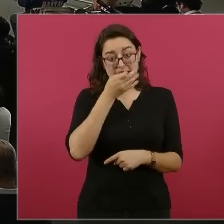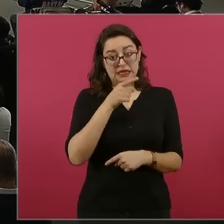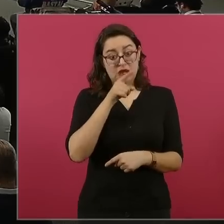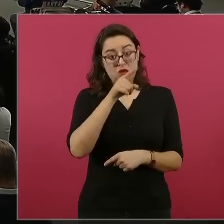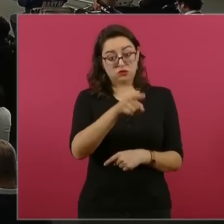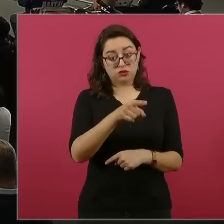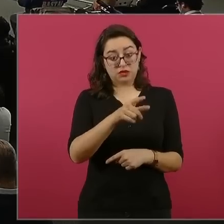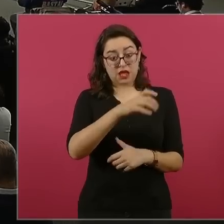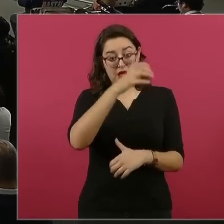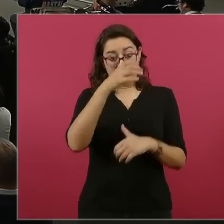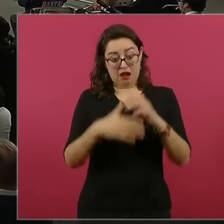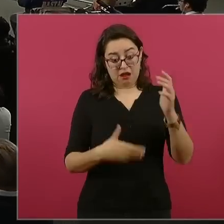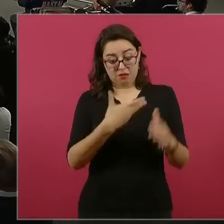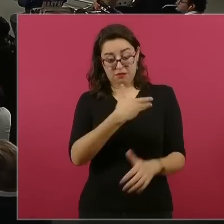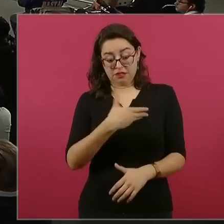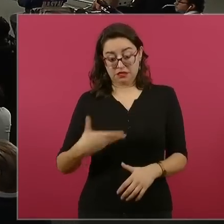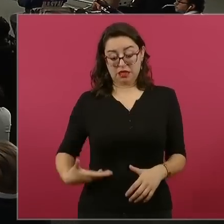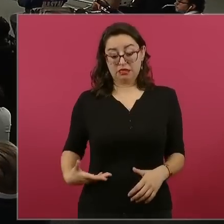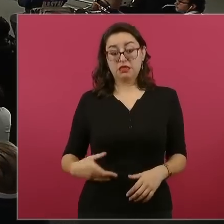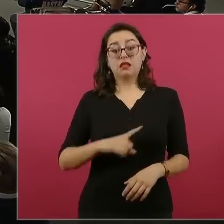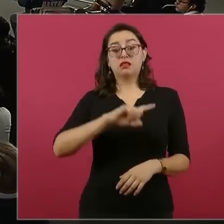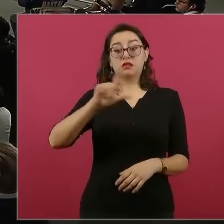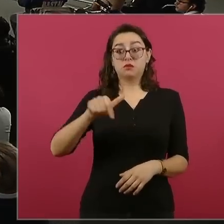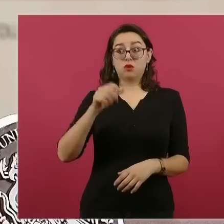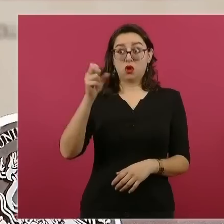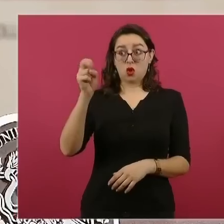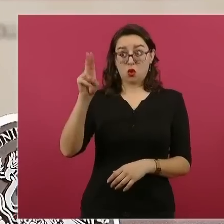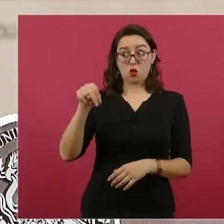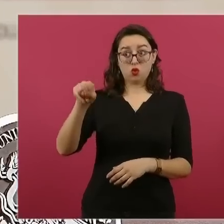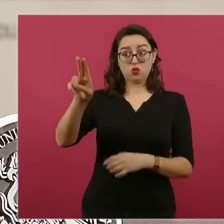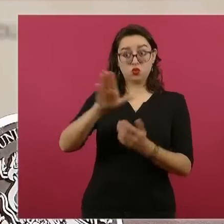Palenque terminando.